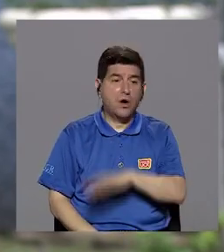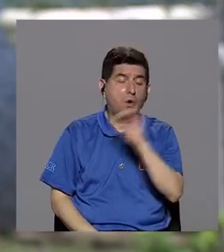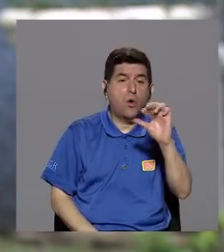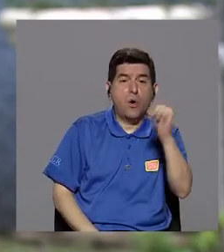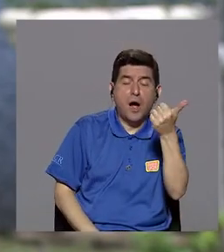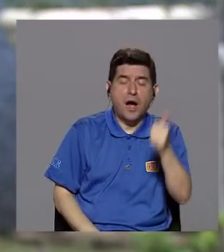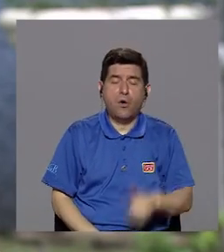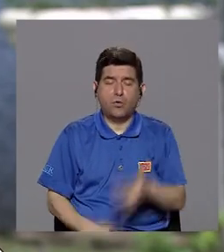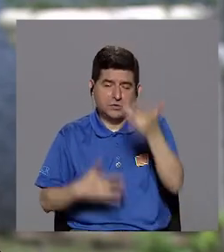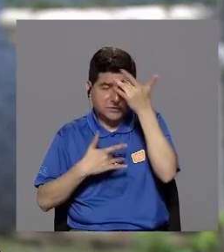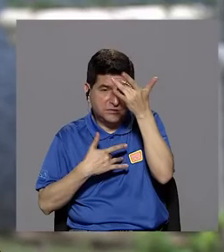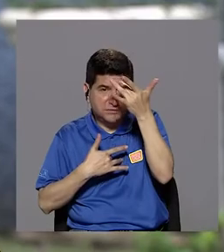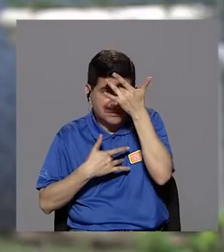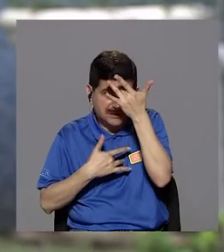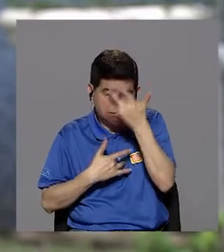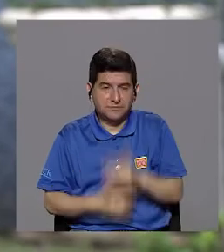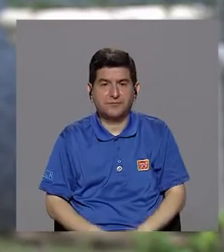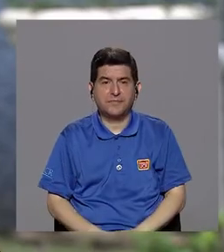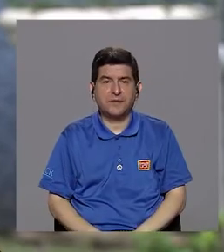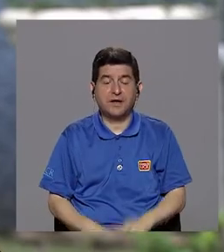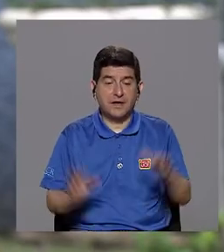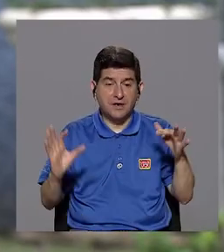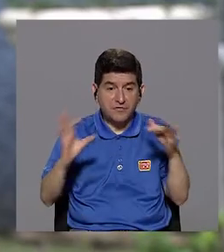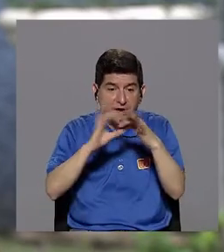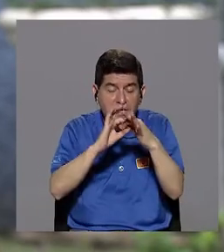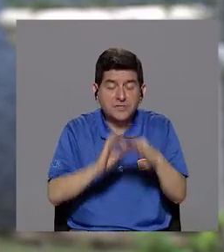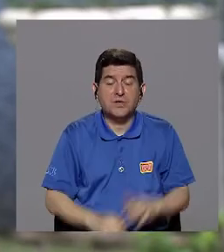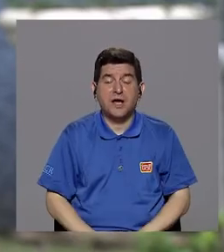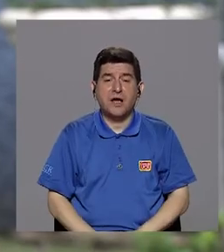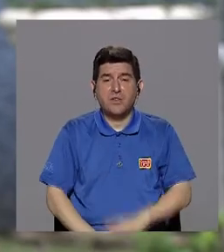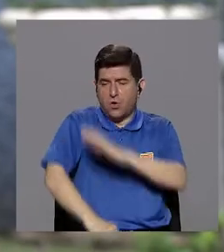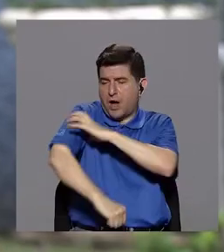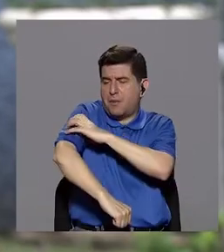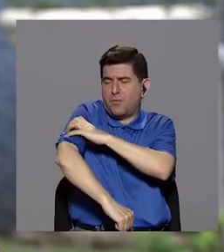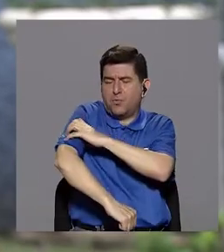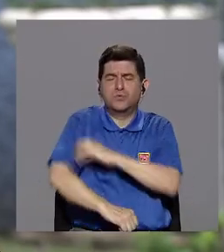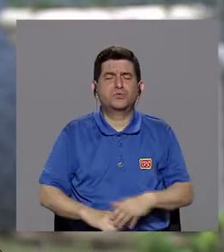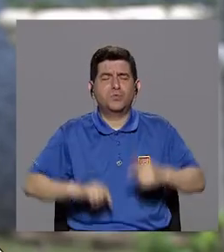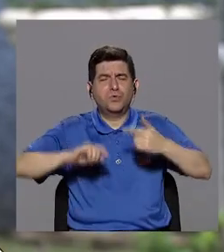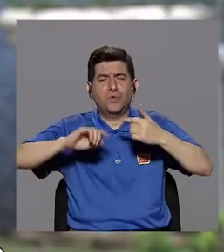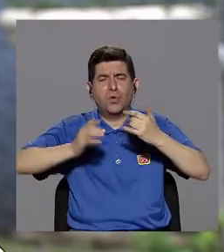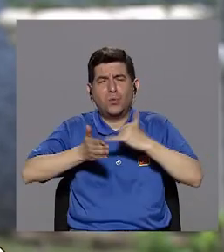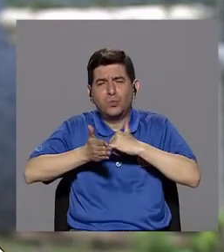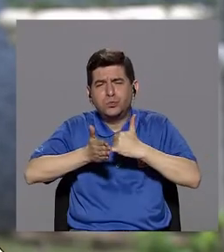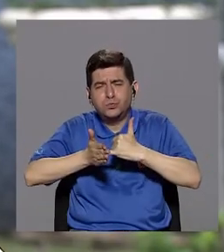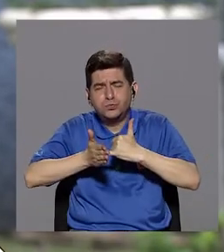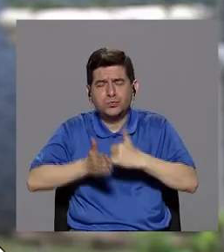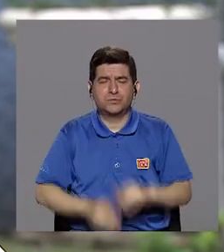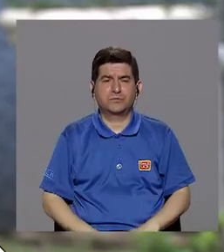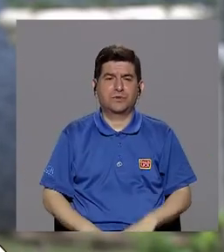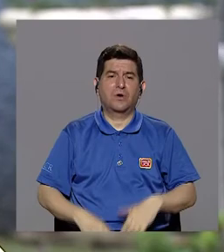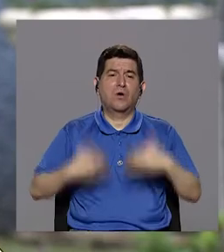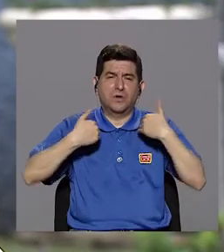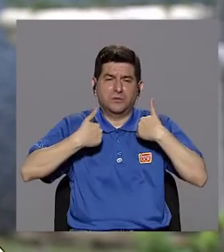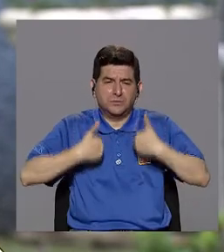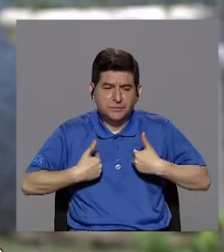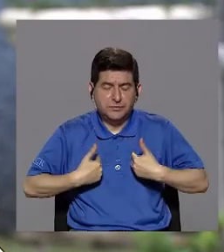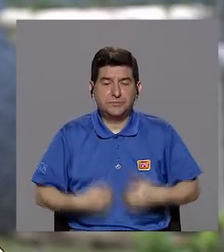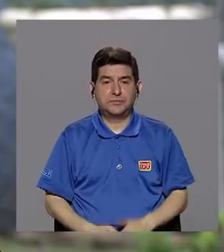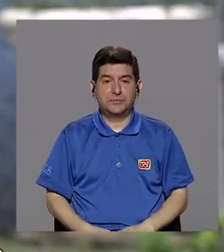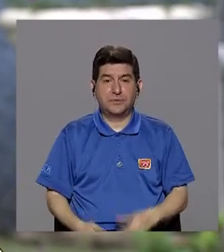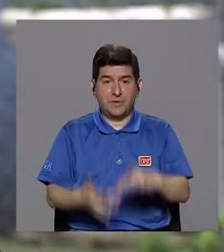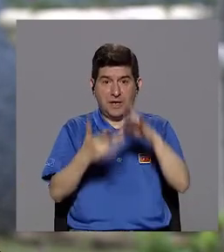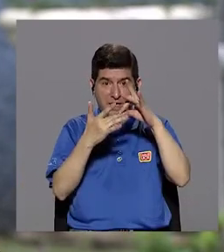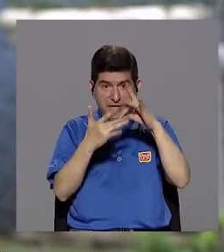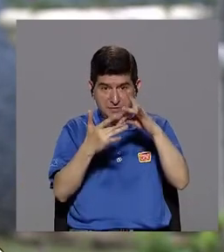algunas otras enfermedades por la parte muscular y de debilidad. Entonces, los reumatólogos,